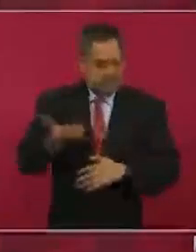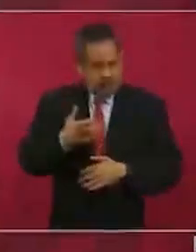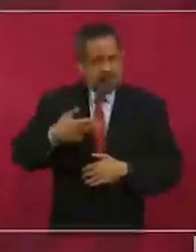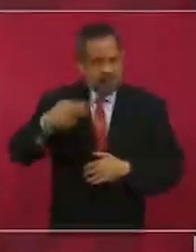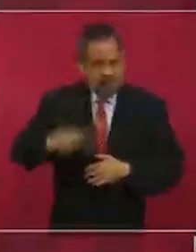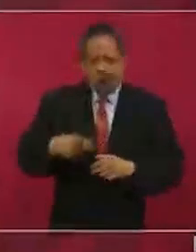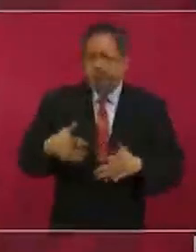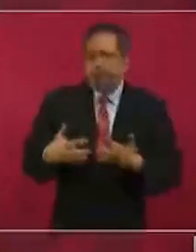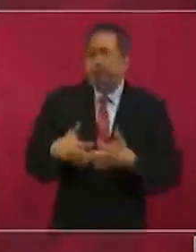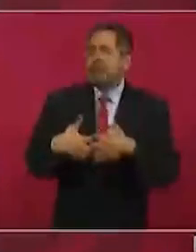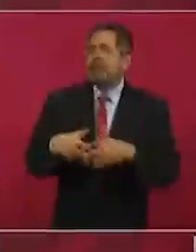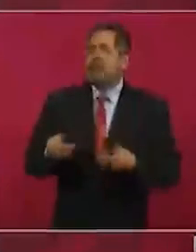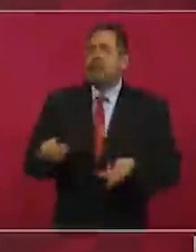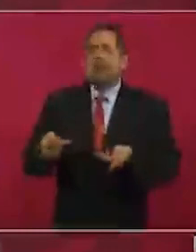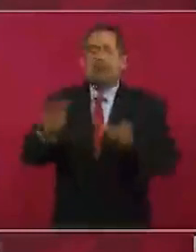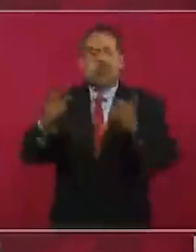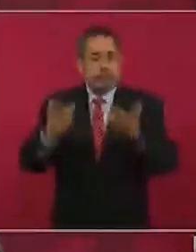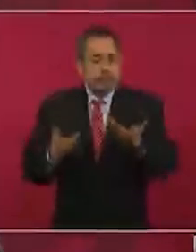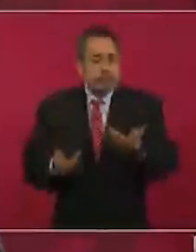no